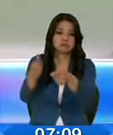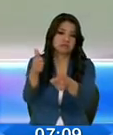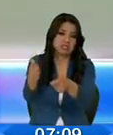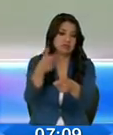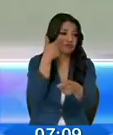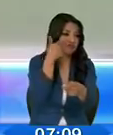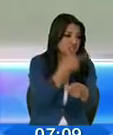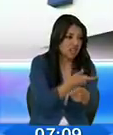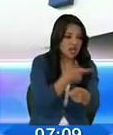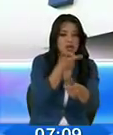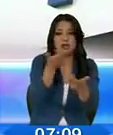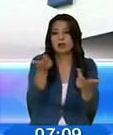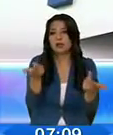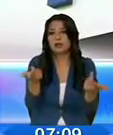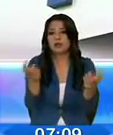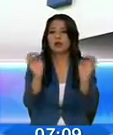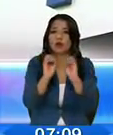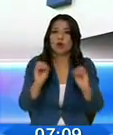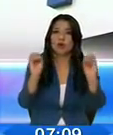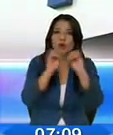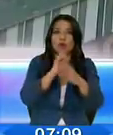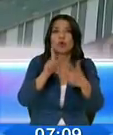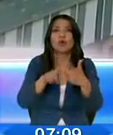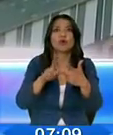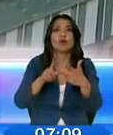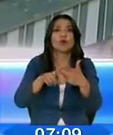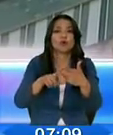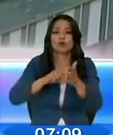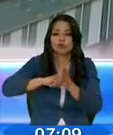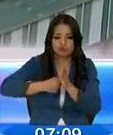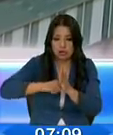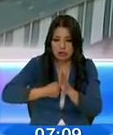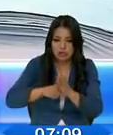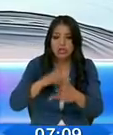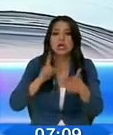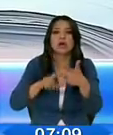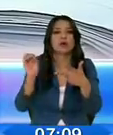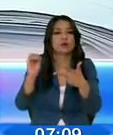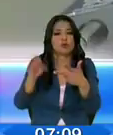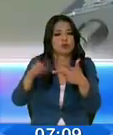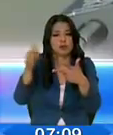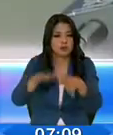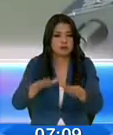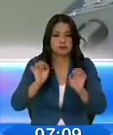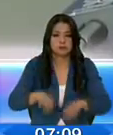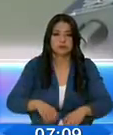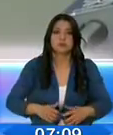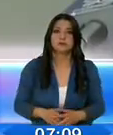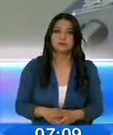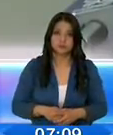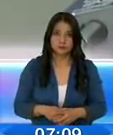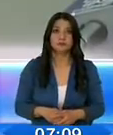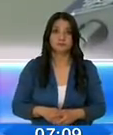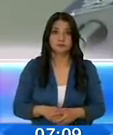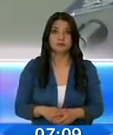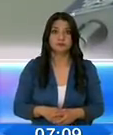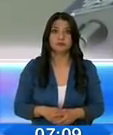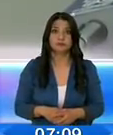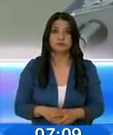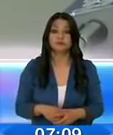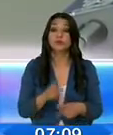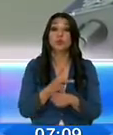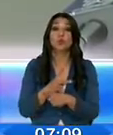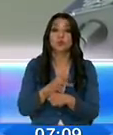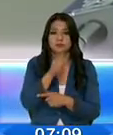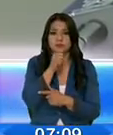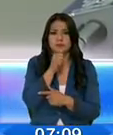entidad pertinente, ya sea esta Fiscalía General, la Contraloría u otras. Entonces lo haremos con sumo